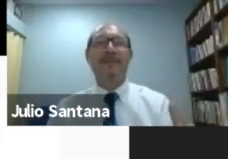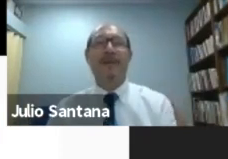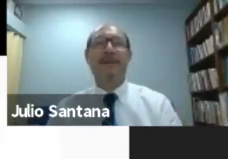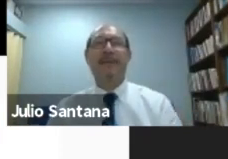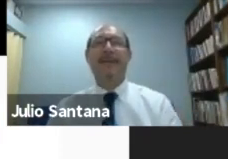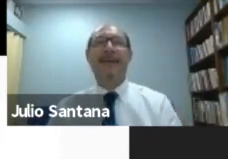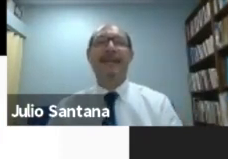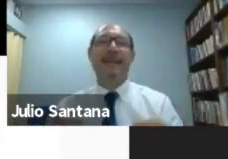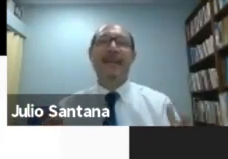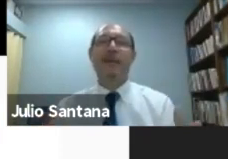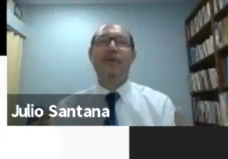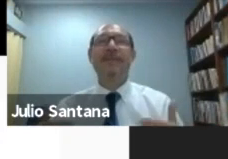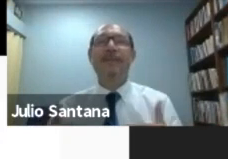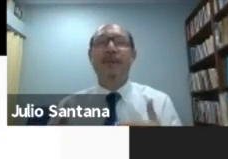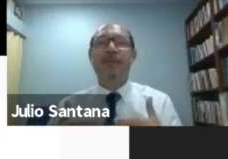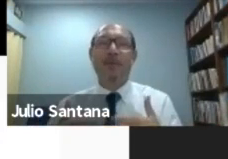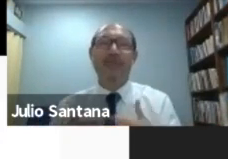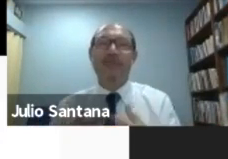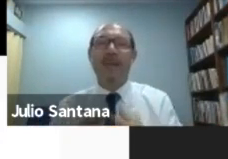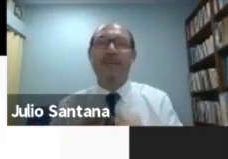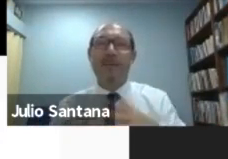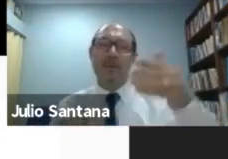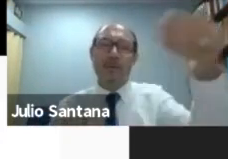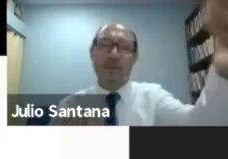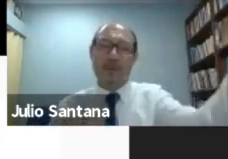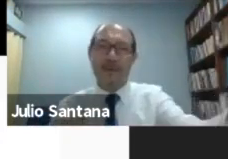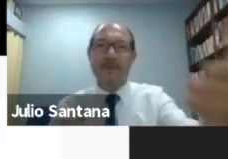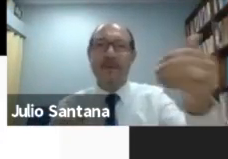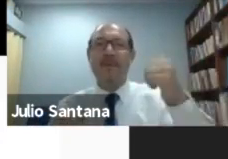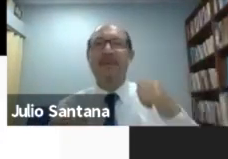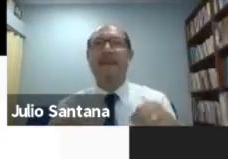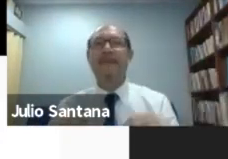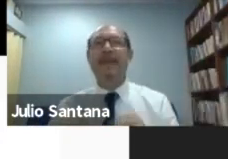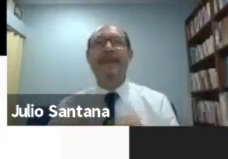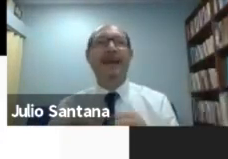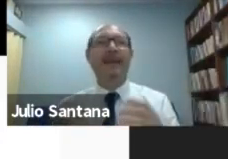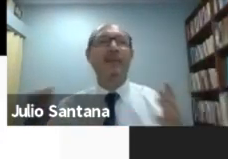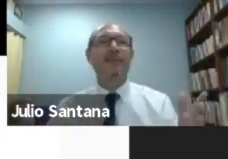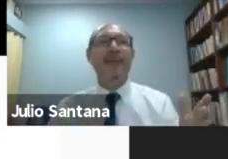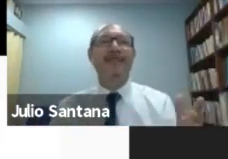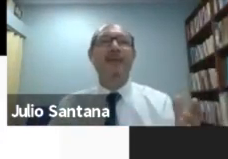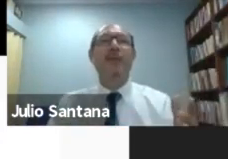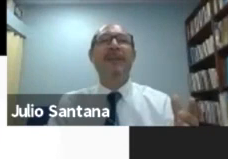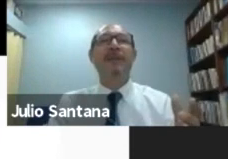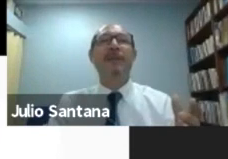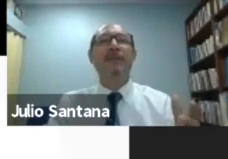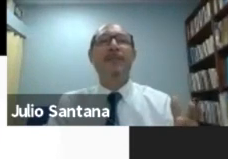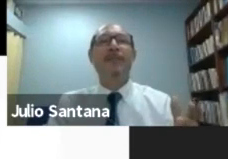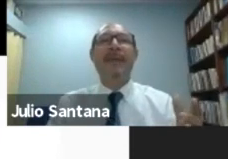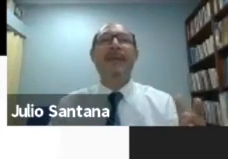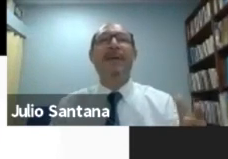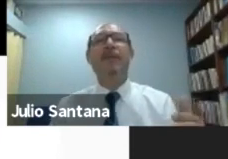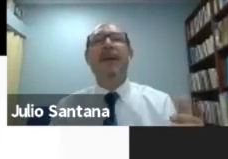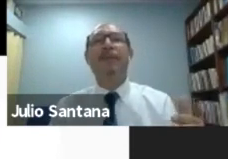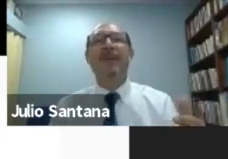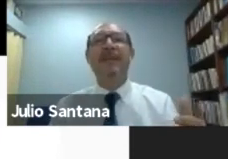las empresas, el internet, los dispositivos electrónicos como los que vieron anteriormente y las redes sociales se han convertido